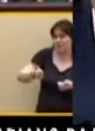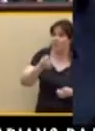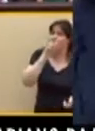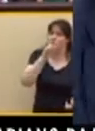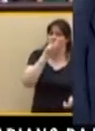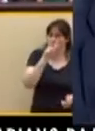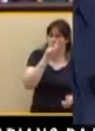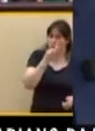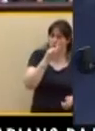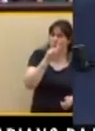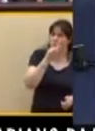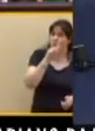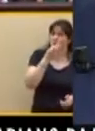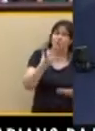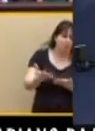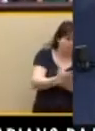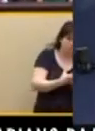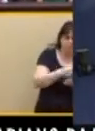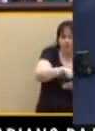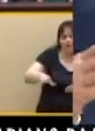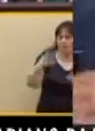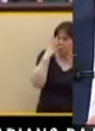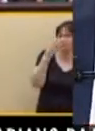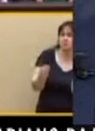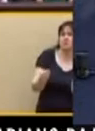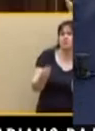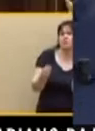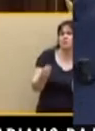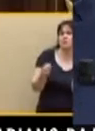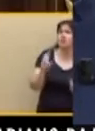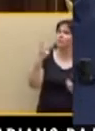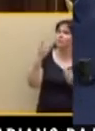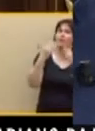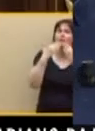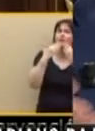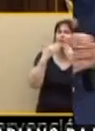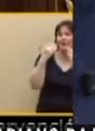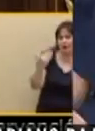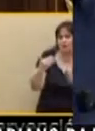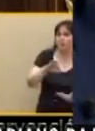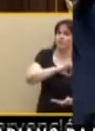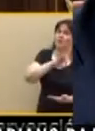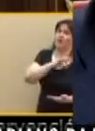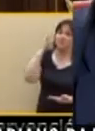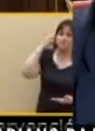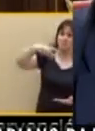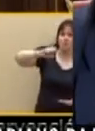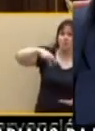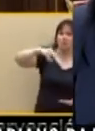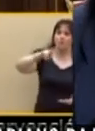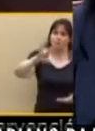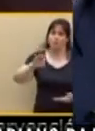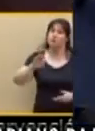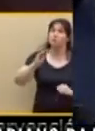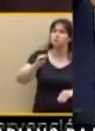pelo white voy a otra cosa en una entrevista que lo hacen hace años un par de años en niveles y vio la nueva revista de izquierdas está pablo